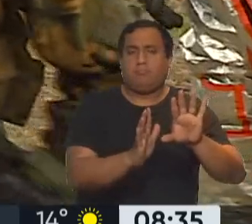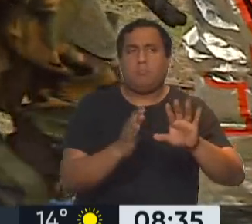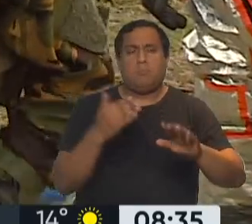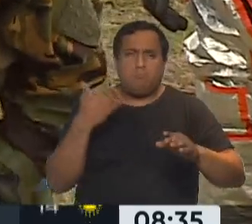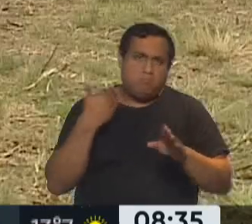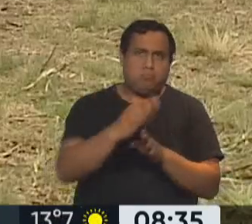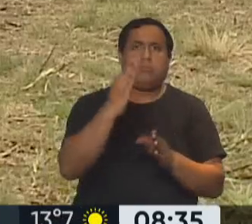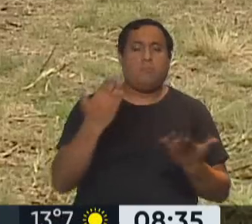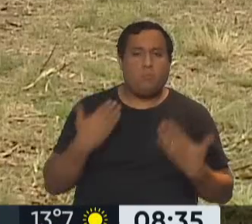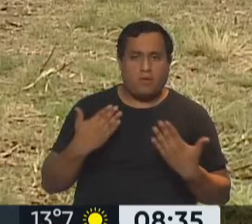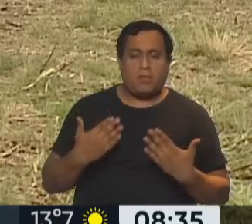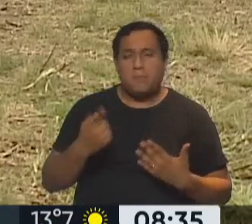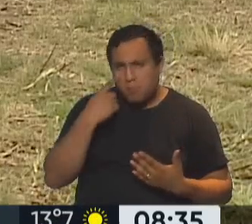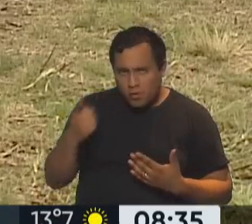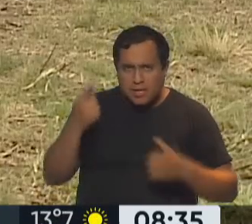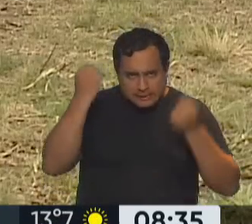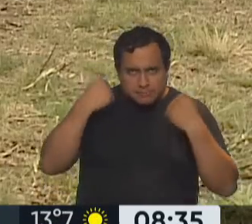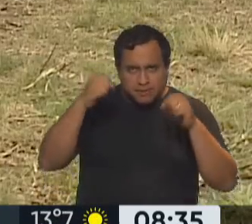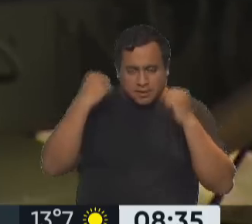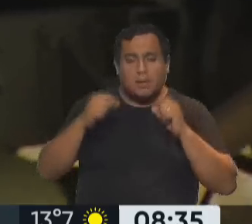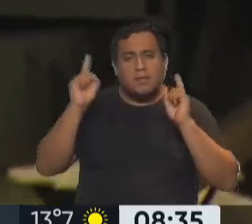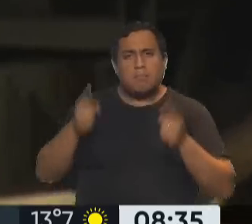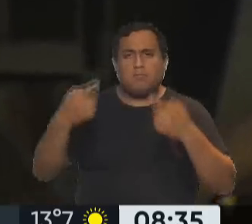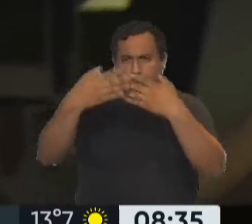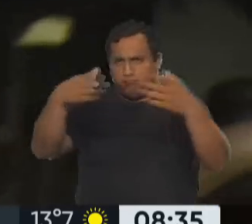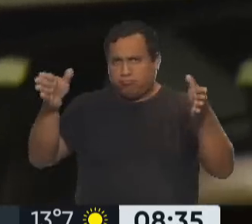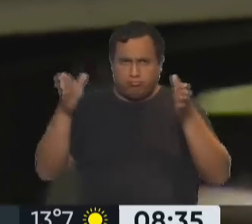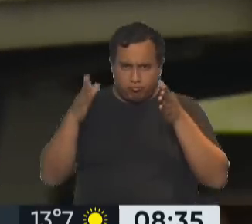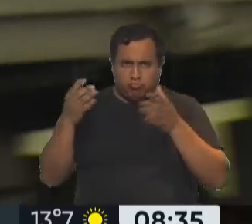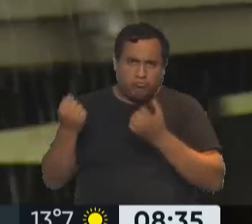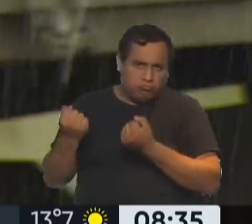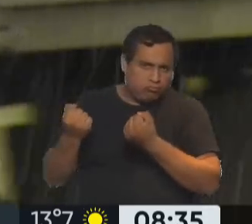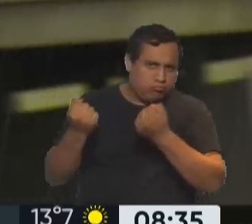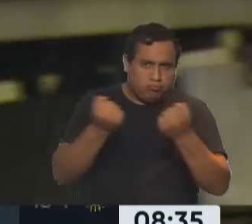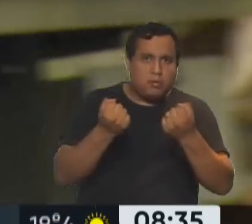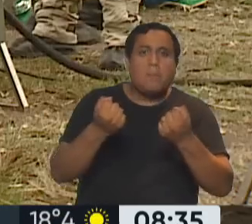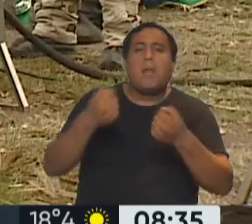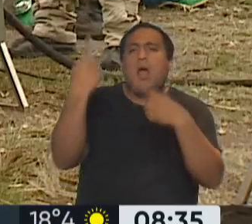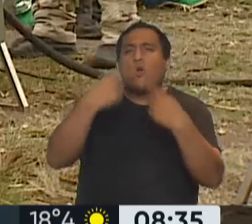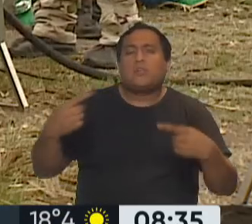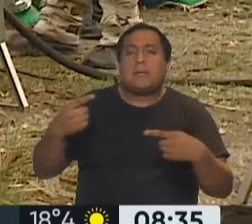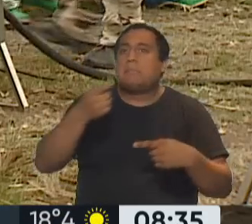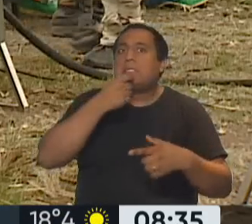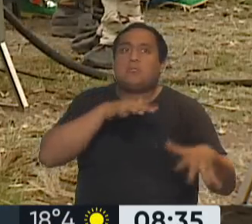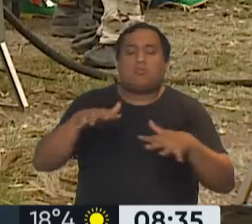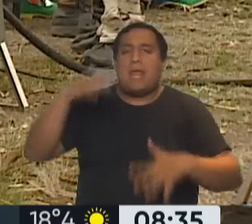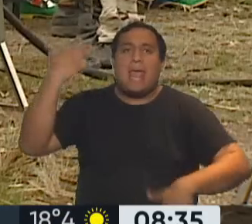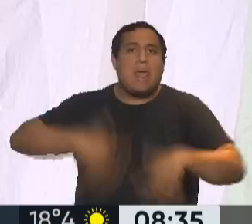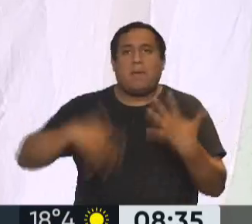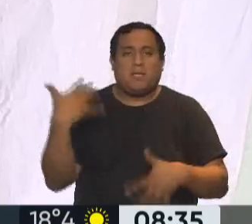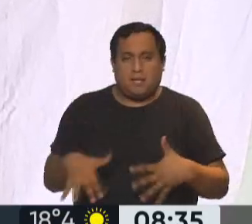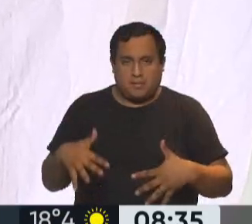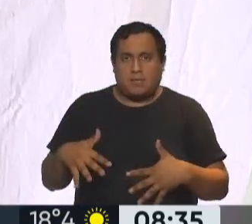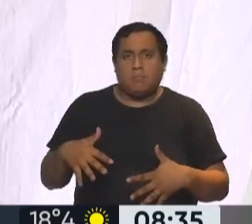También se utiliza esta unidad para casos de emergencia que puedan haber dentro de